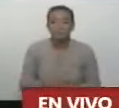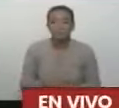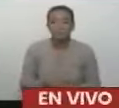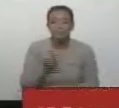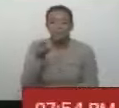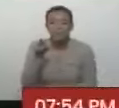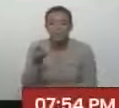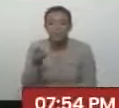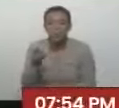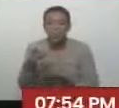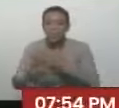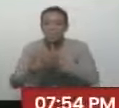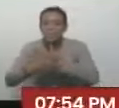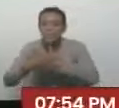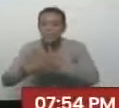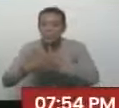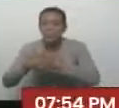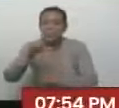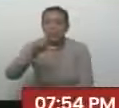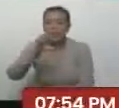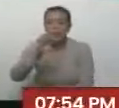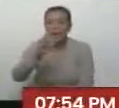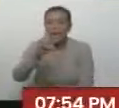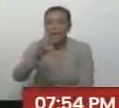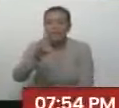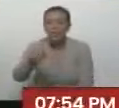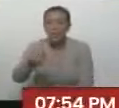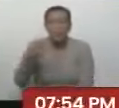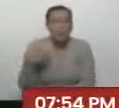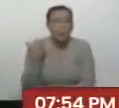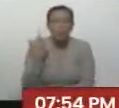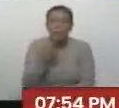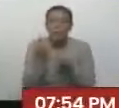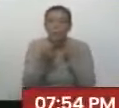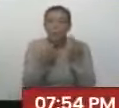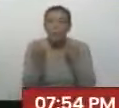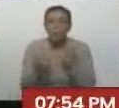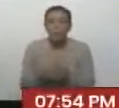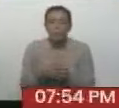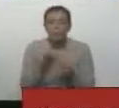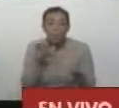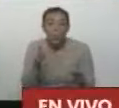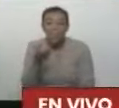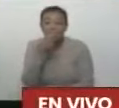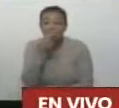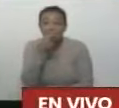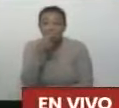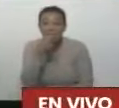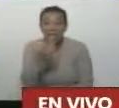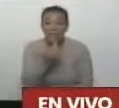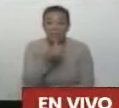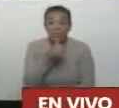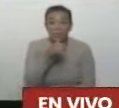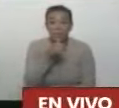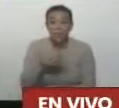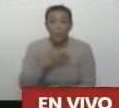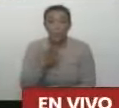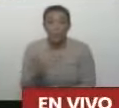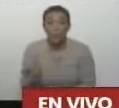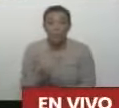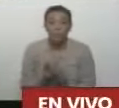Este es un LED RGB. Se puede hacer cualquier color. Aquí, cuando está en verde, está disponible. Cuando está en